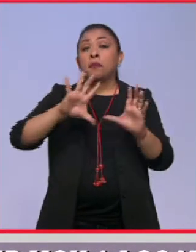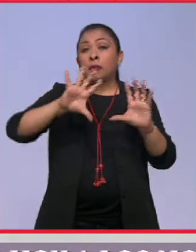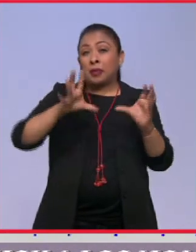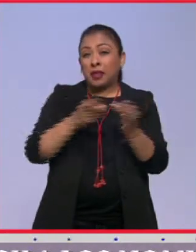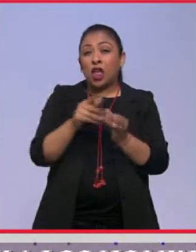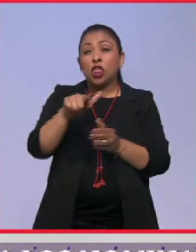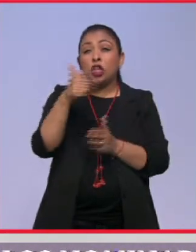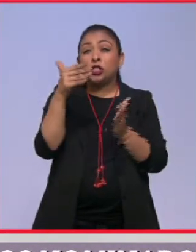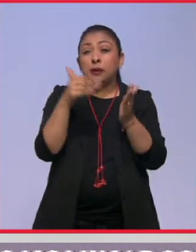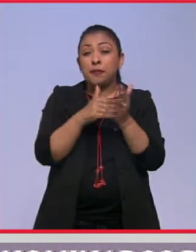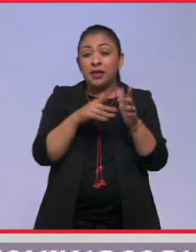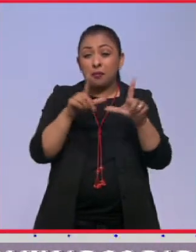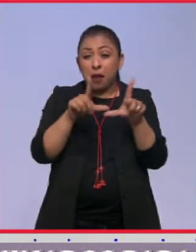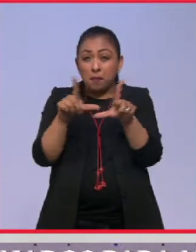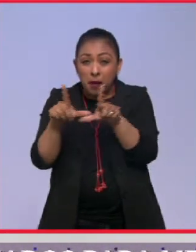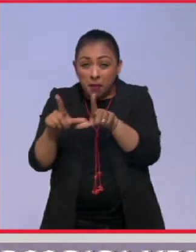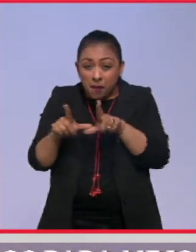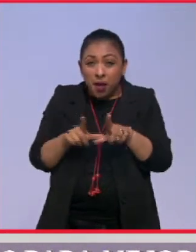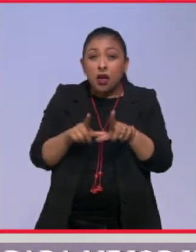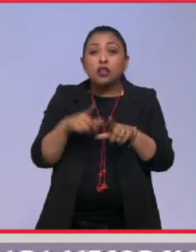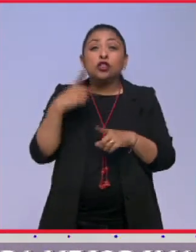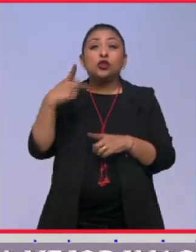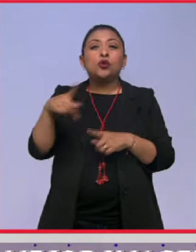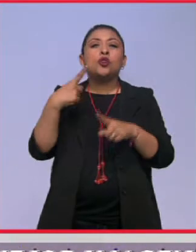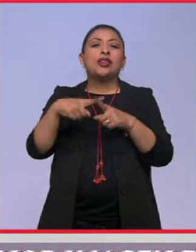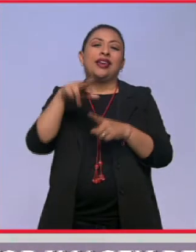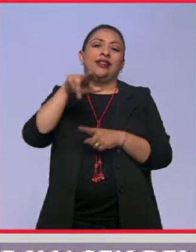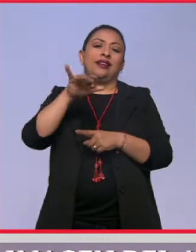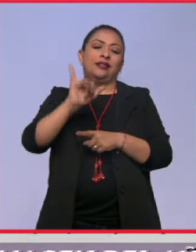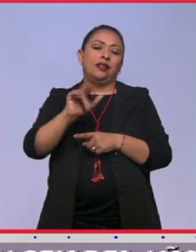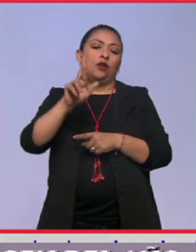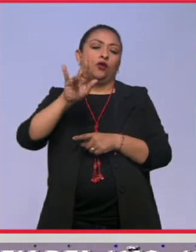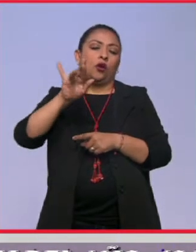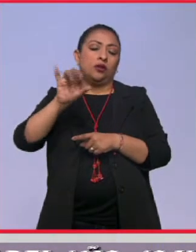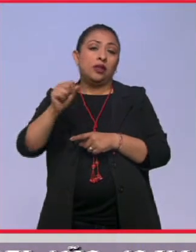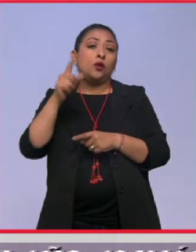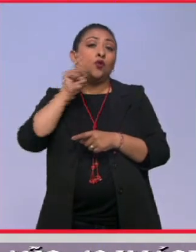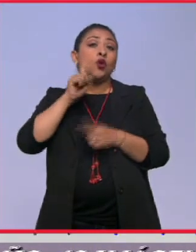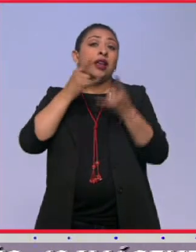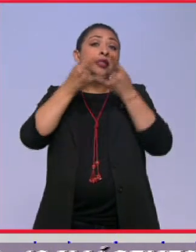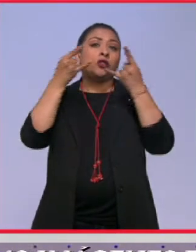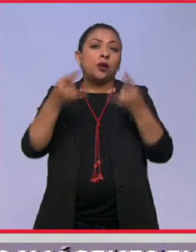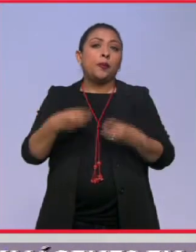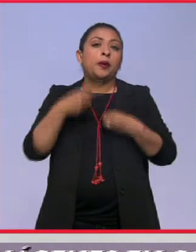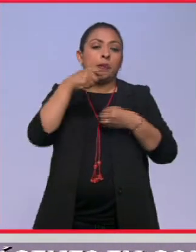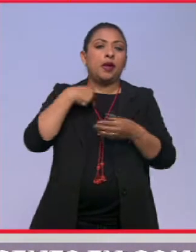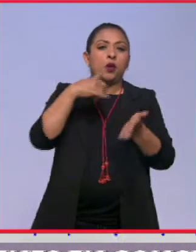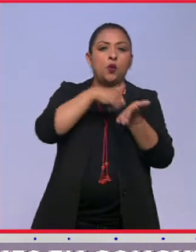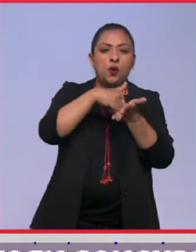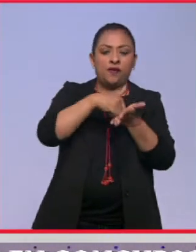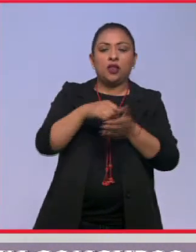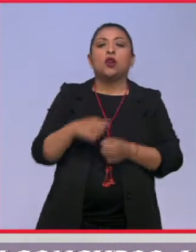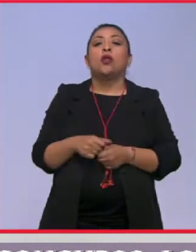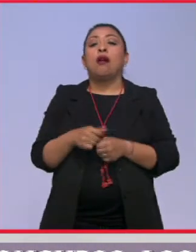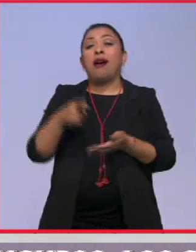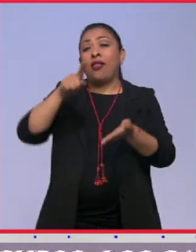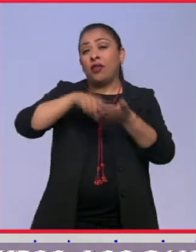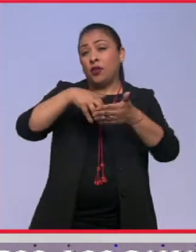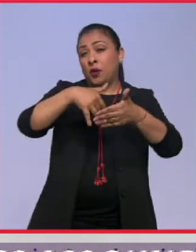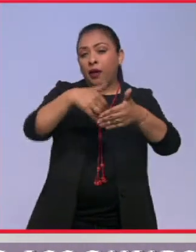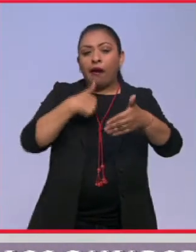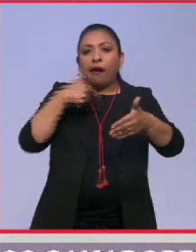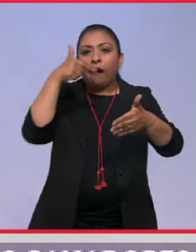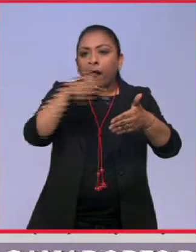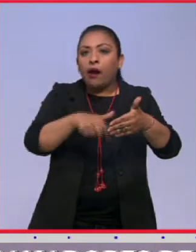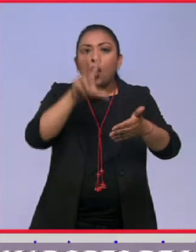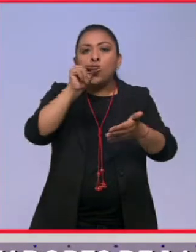casi 12.000 tarjetas pertenecía a Nancy Rosin, historiadora que reside en Nueva York. En los archivos se puede